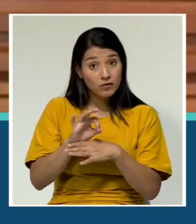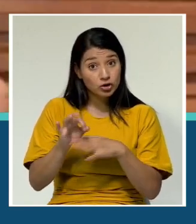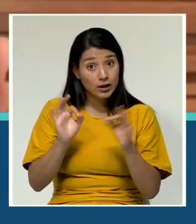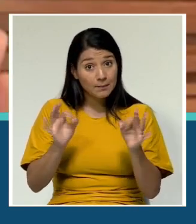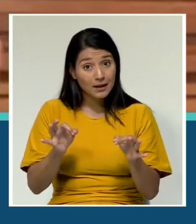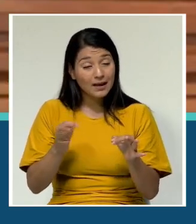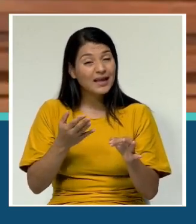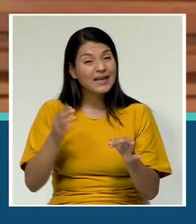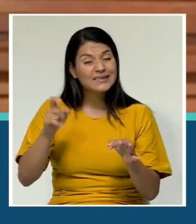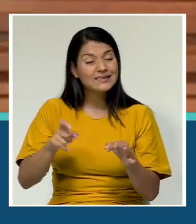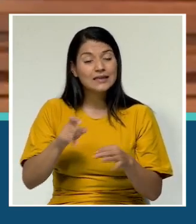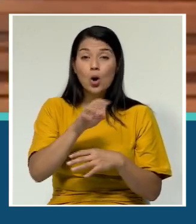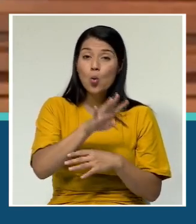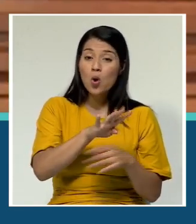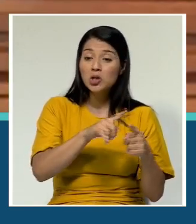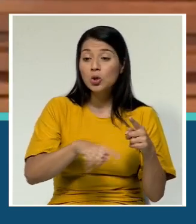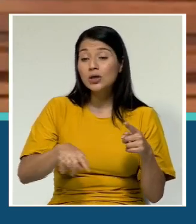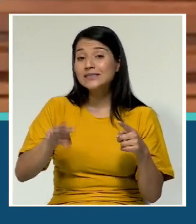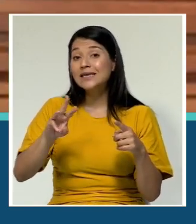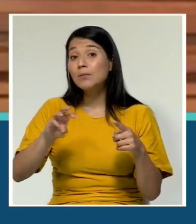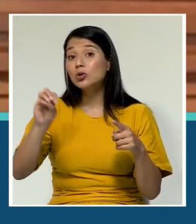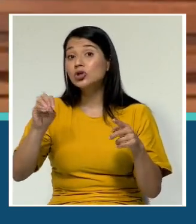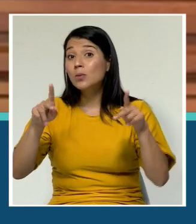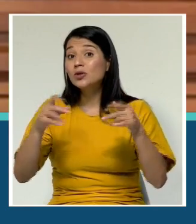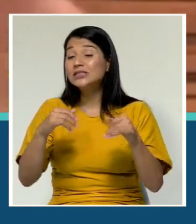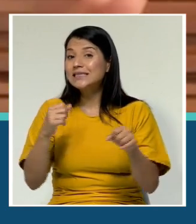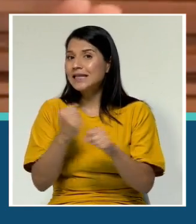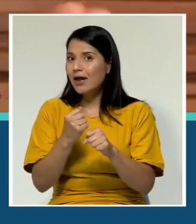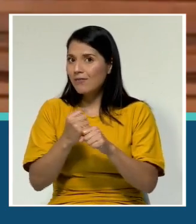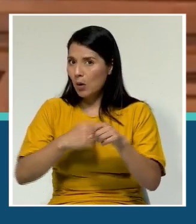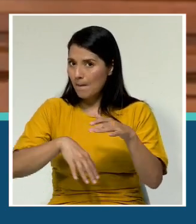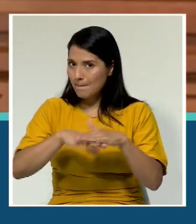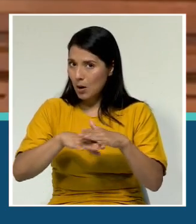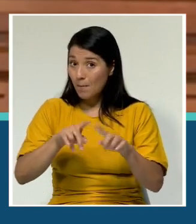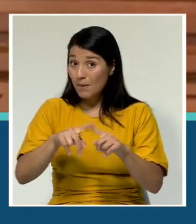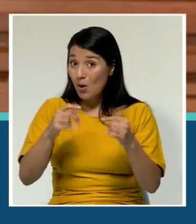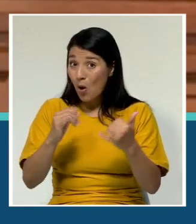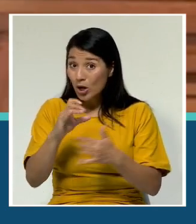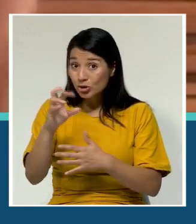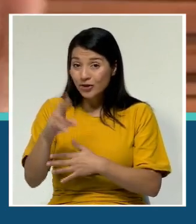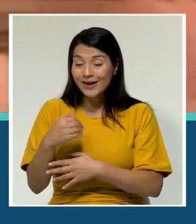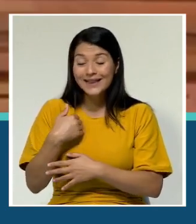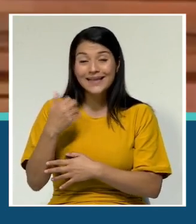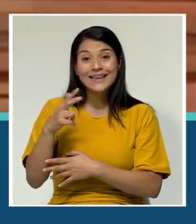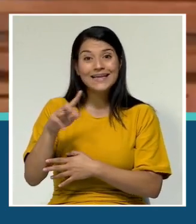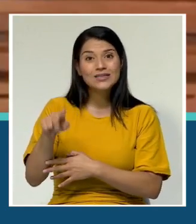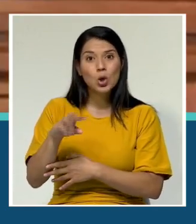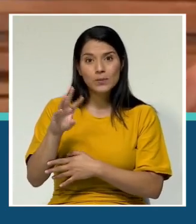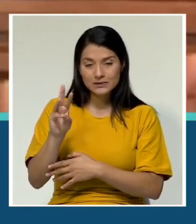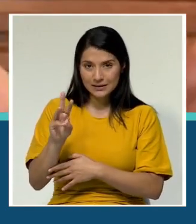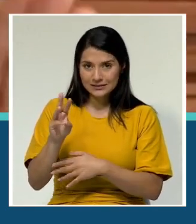atención inmediata. Es decir, para que una economía funcione adecuadamente, tiene que haber entre un 4